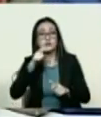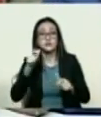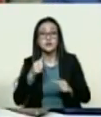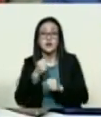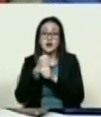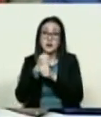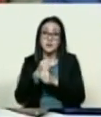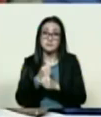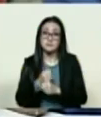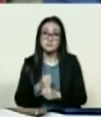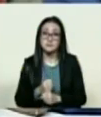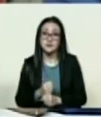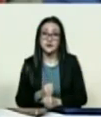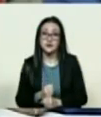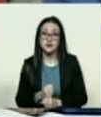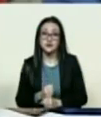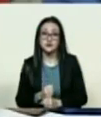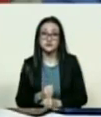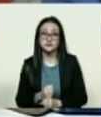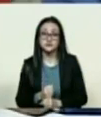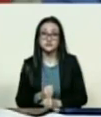esperando